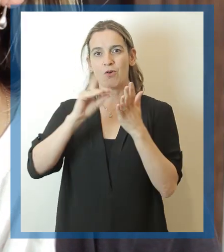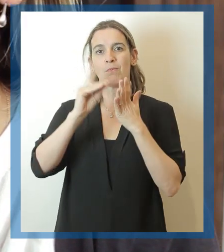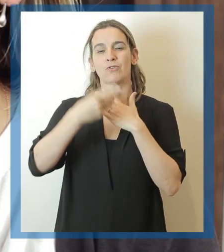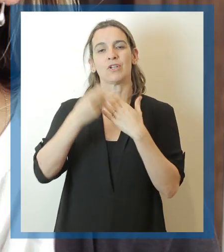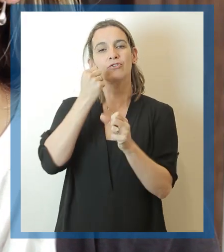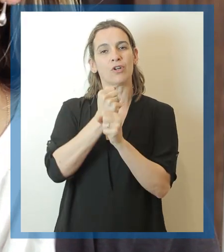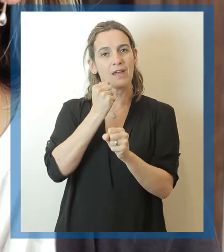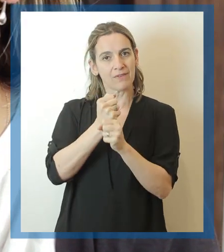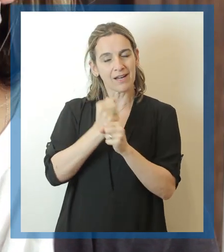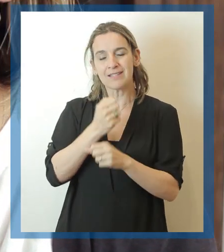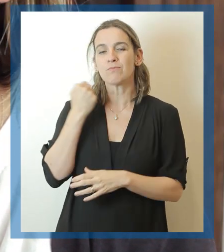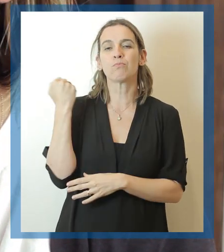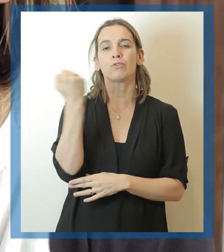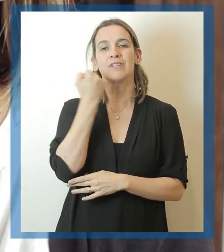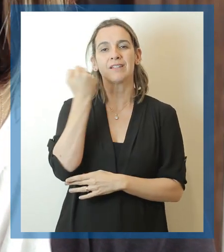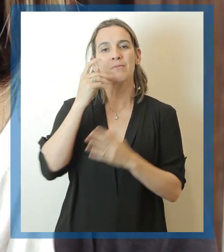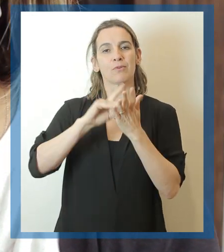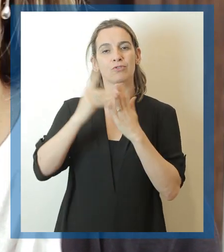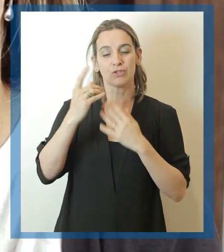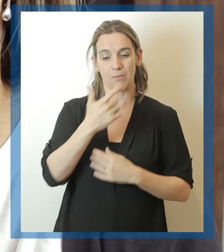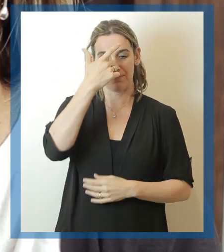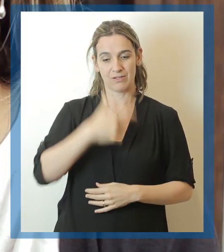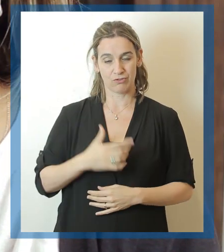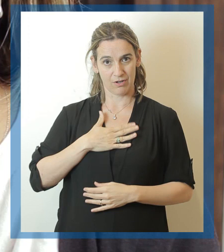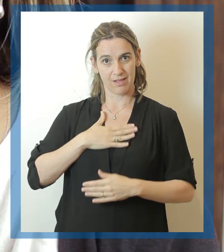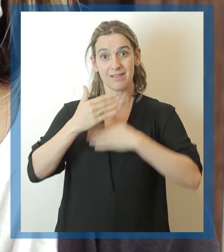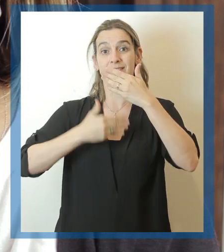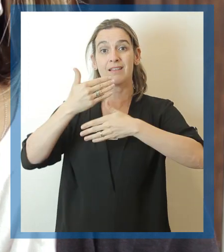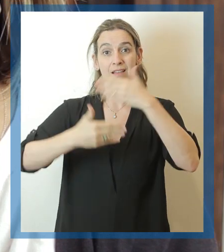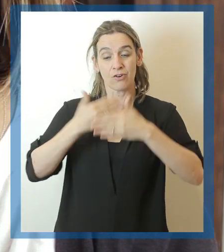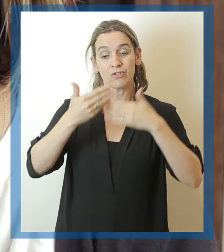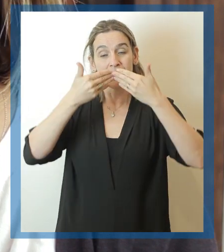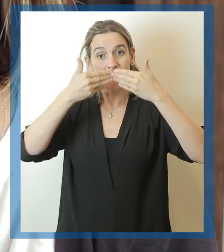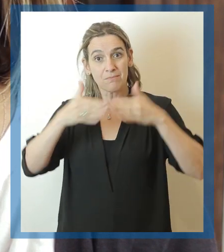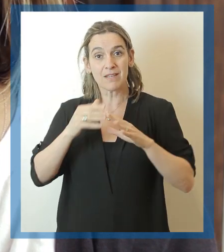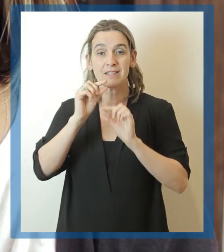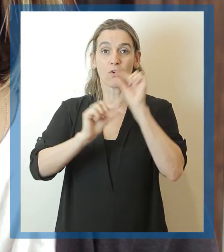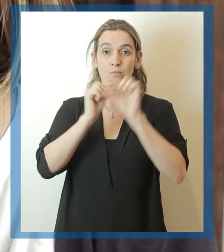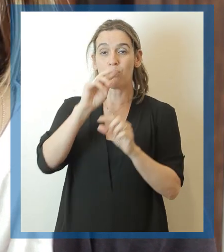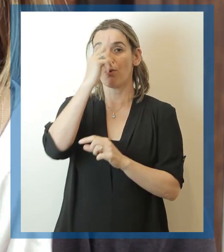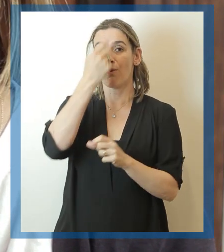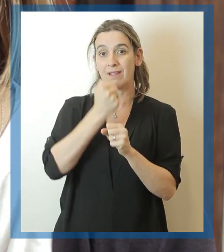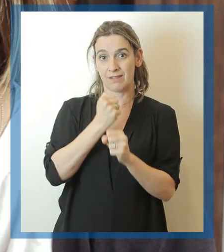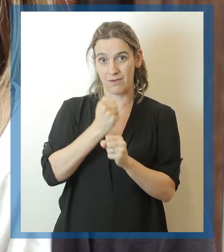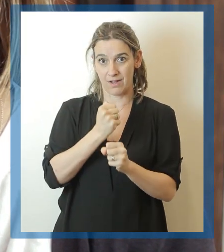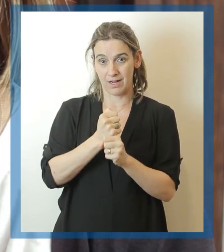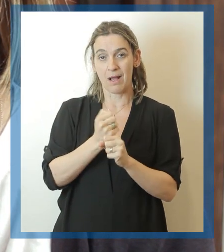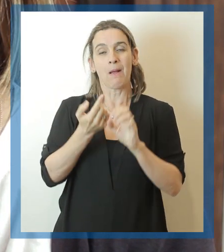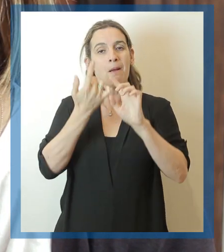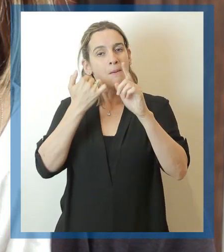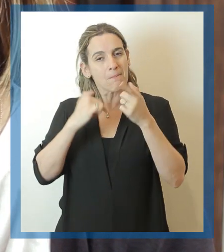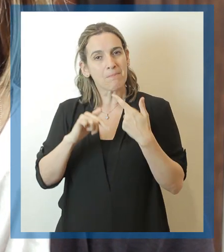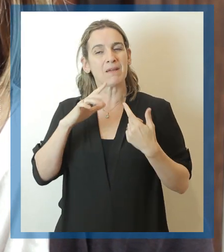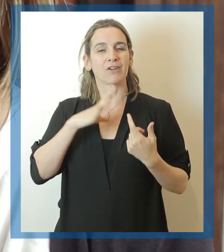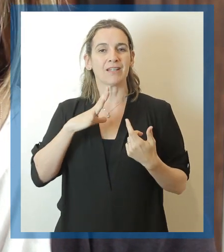Independientemente de lo que tiene que ver como con el proyecto laboral, es fundamental el proyecto personal que se desarrolla, que se inicia un poco con